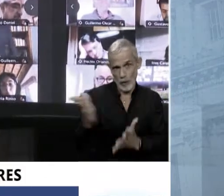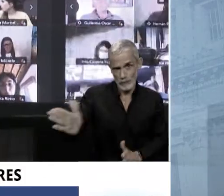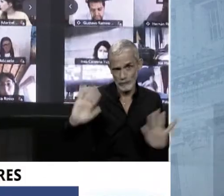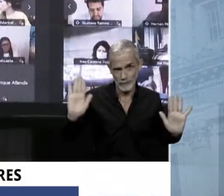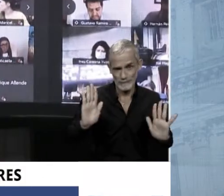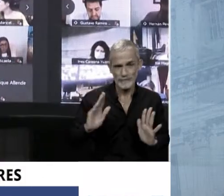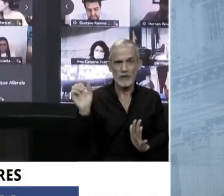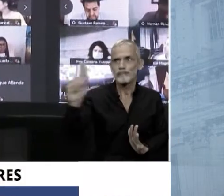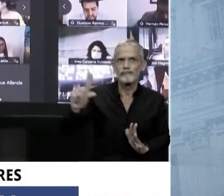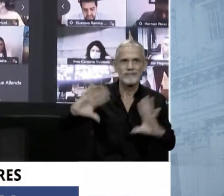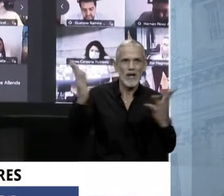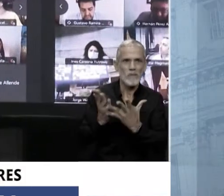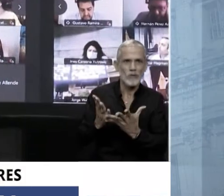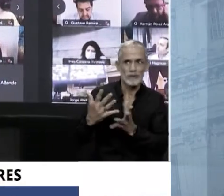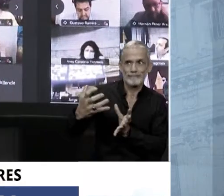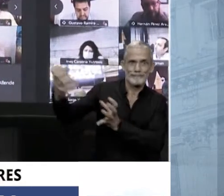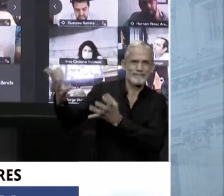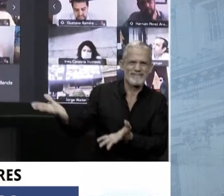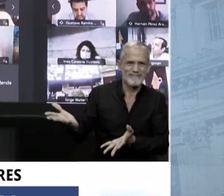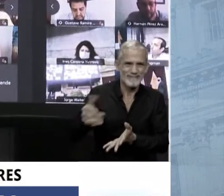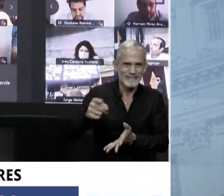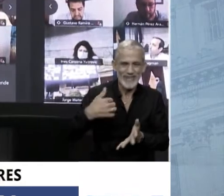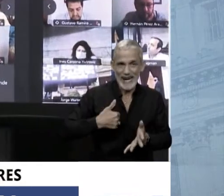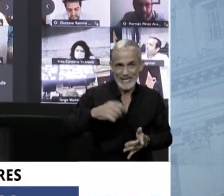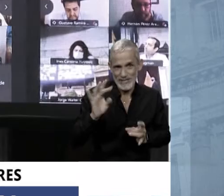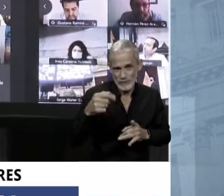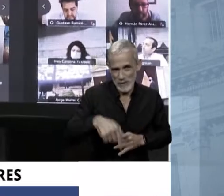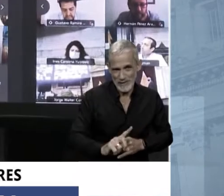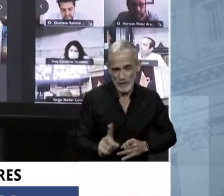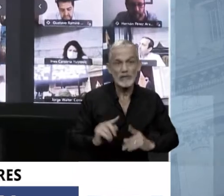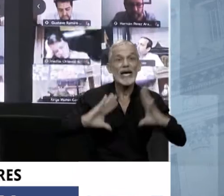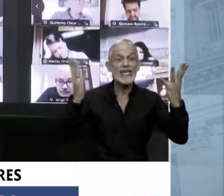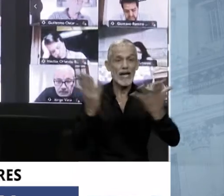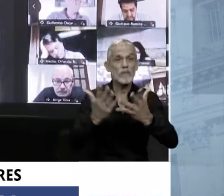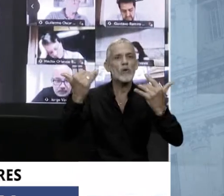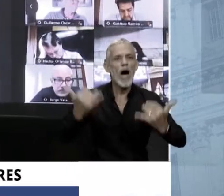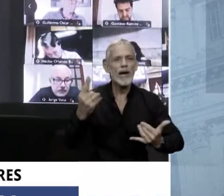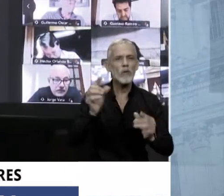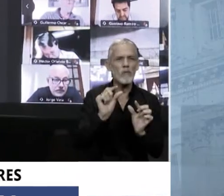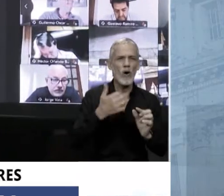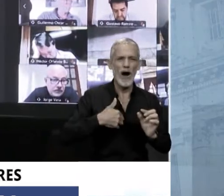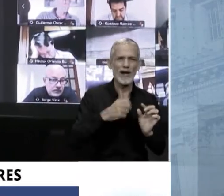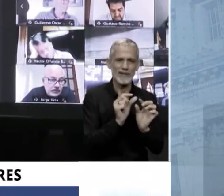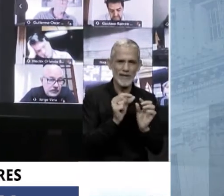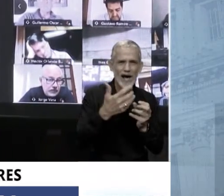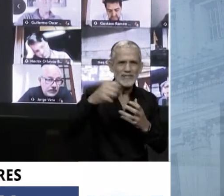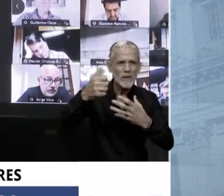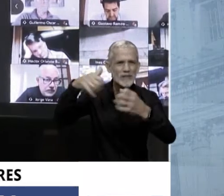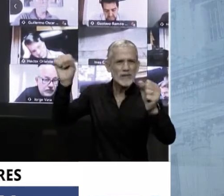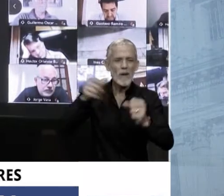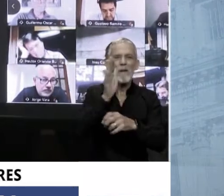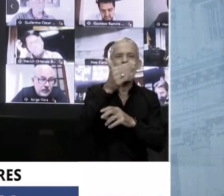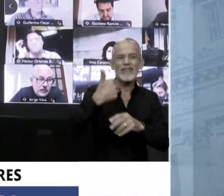pasó a ser del mundo. Pero a la vez, el mundo pasó a tener un poco de nosotros, un poco de nuestra